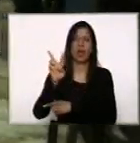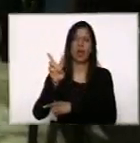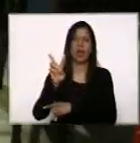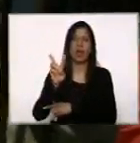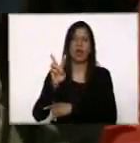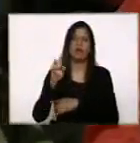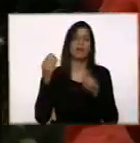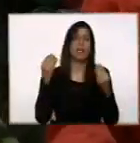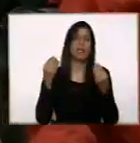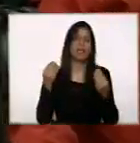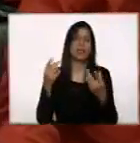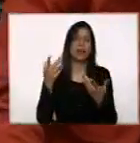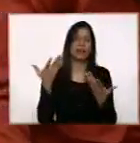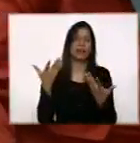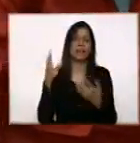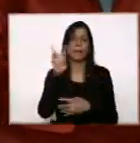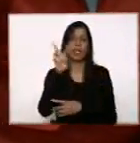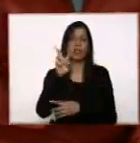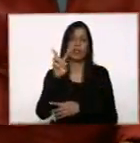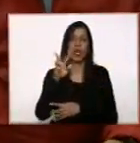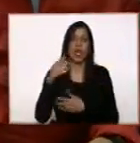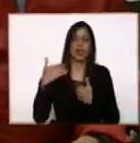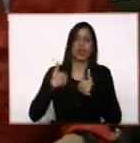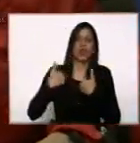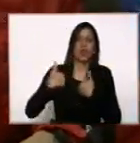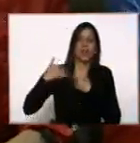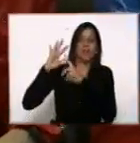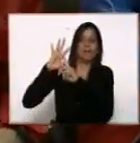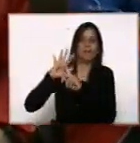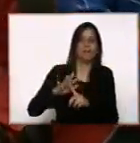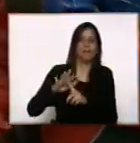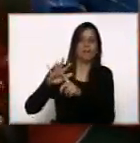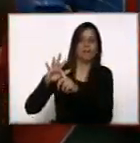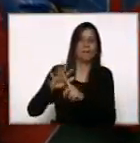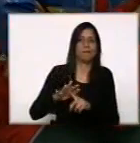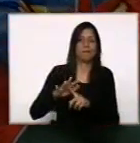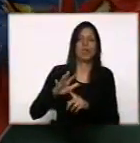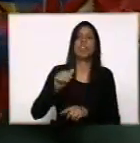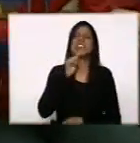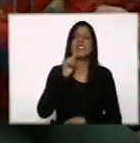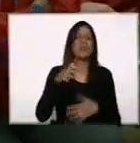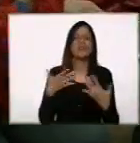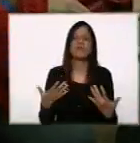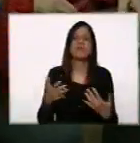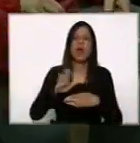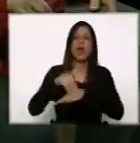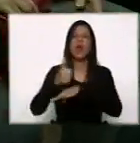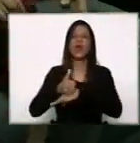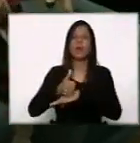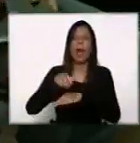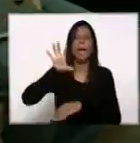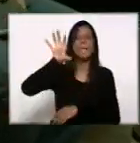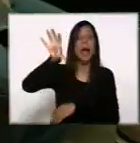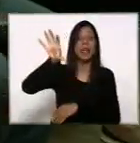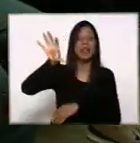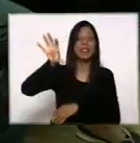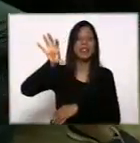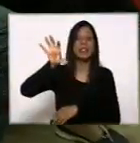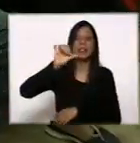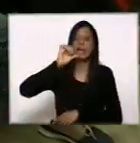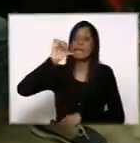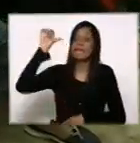cercar a Venezuela. ¿Quiénes? Bueno, naciones cargadas de una altísima